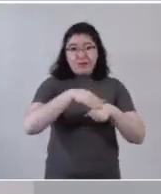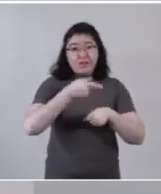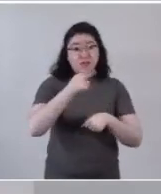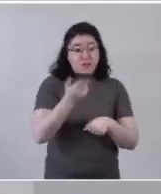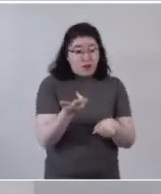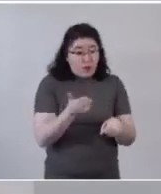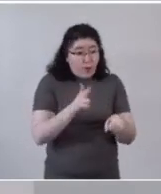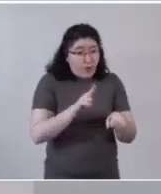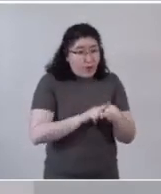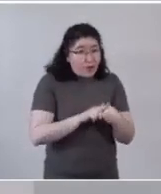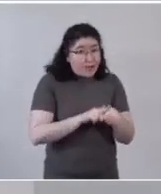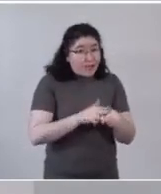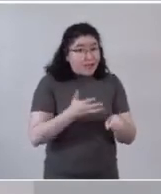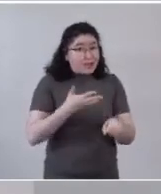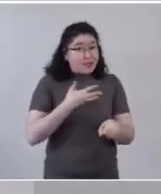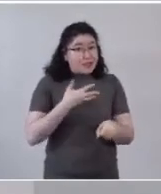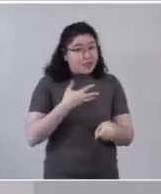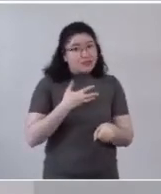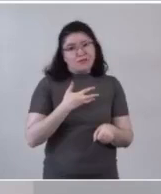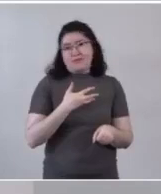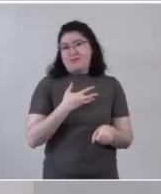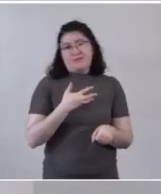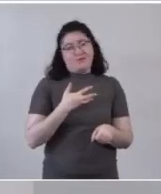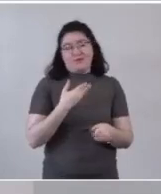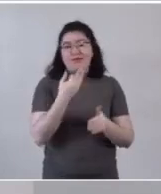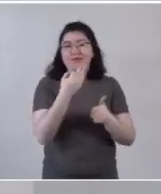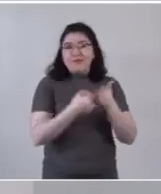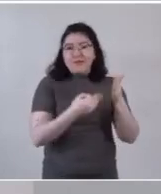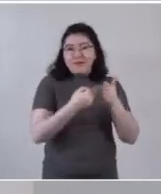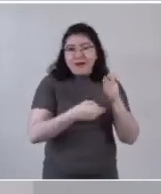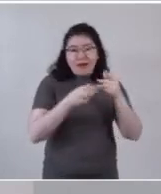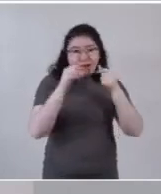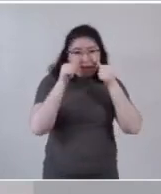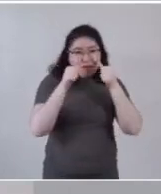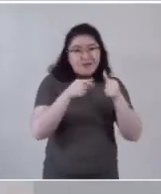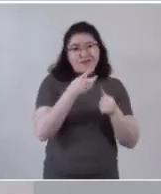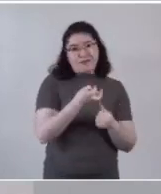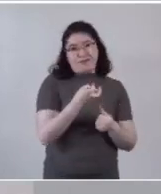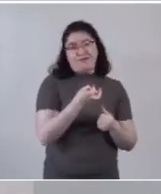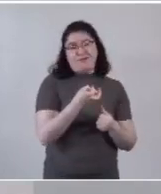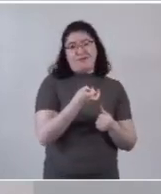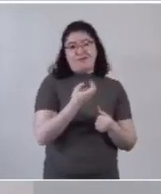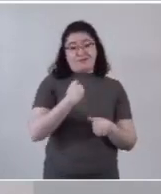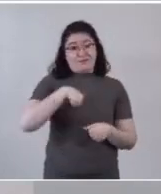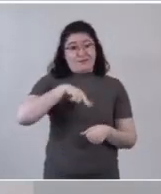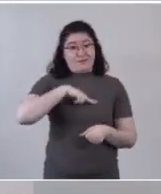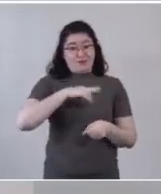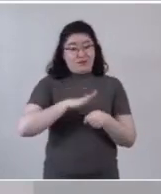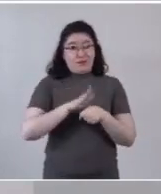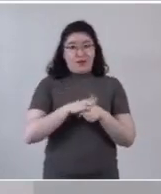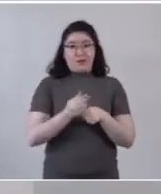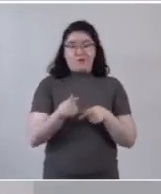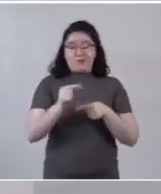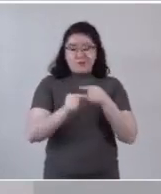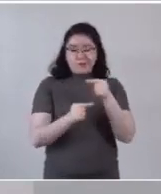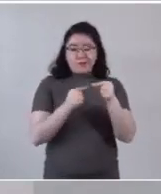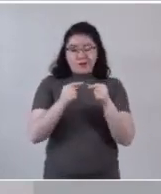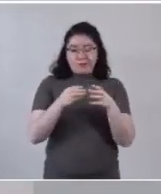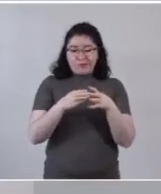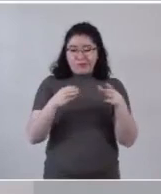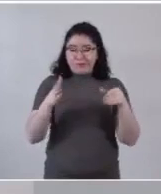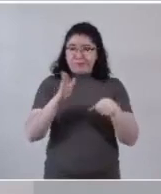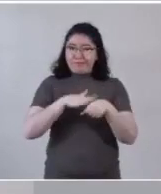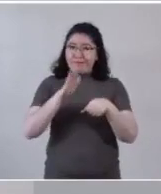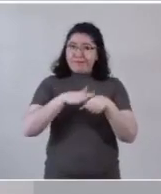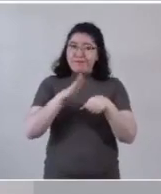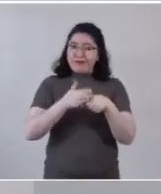la capacidad hospitalaria de unidades de cuidado intensivo que tiene la ciudad. Más sobre todo que nosotros fuimos ampliando esta capacidad.